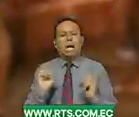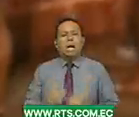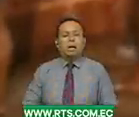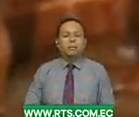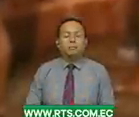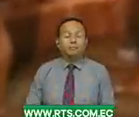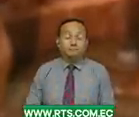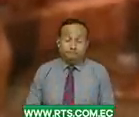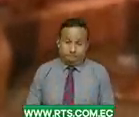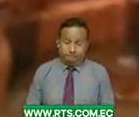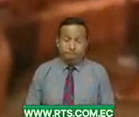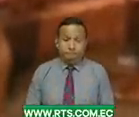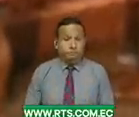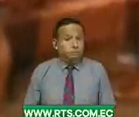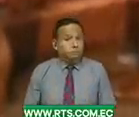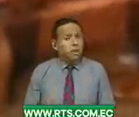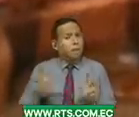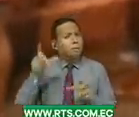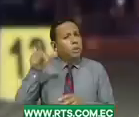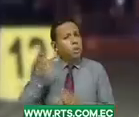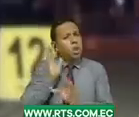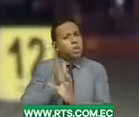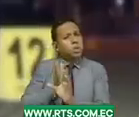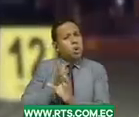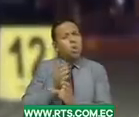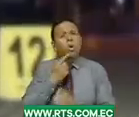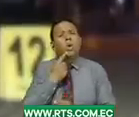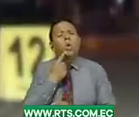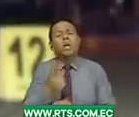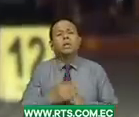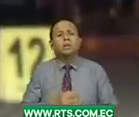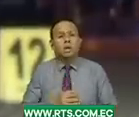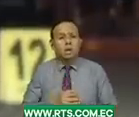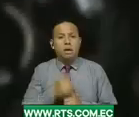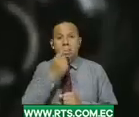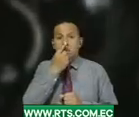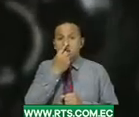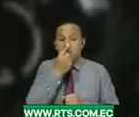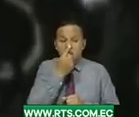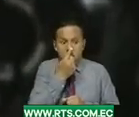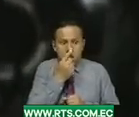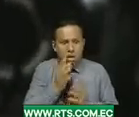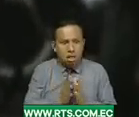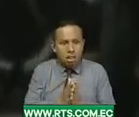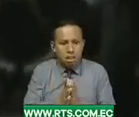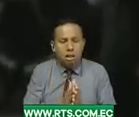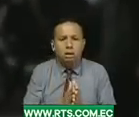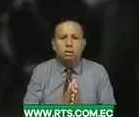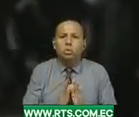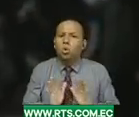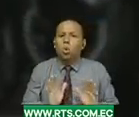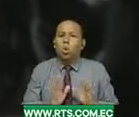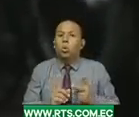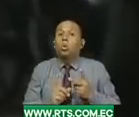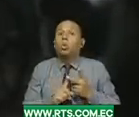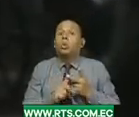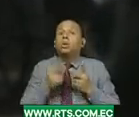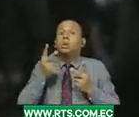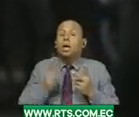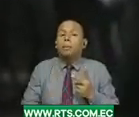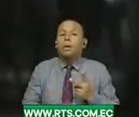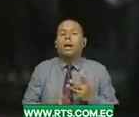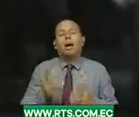Desde el punto de vista psicológico, no solo puede ser por morbo, también podría tratarse de una errónea